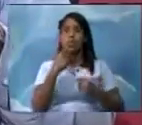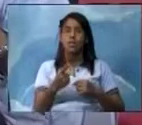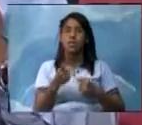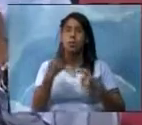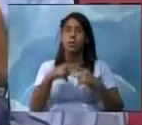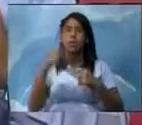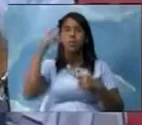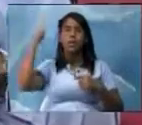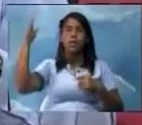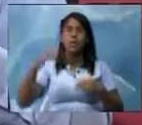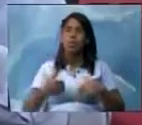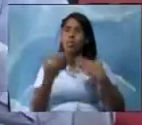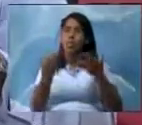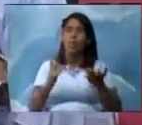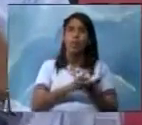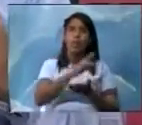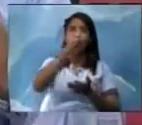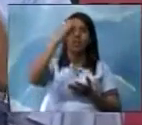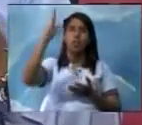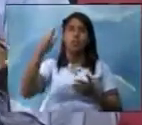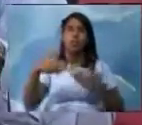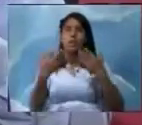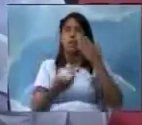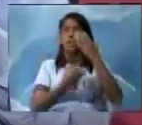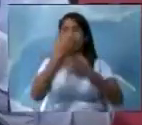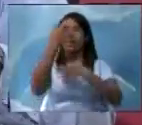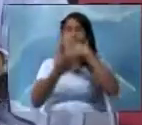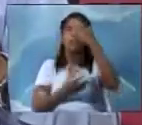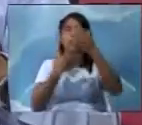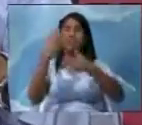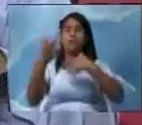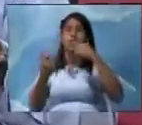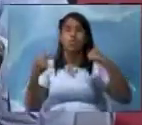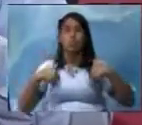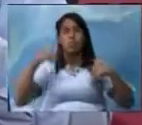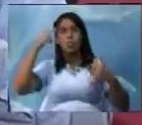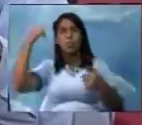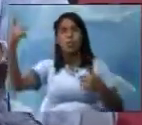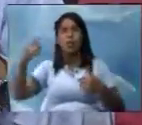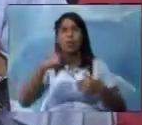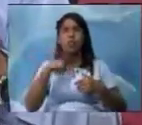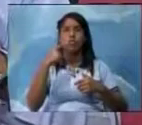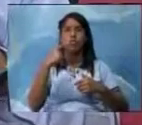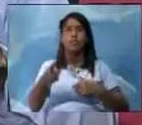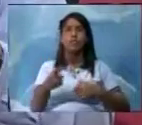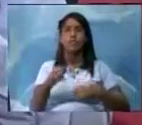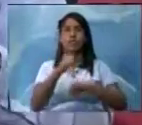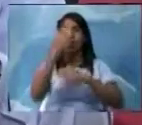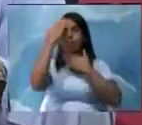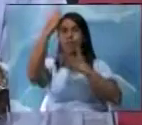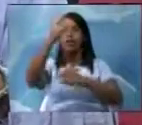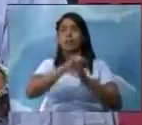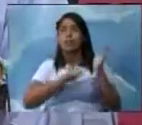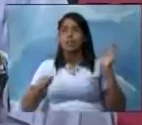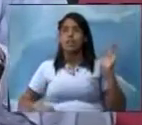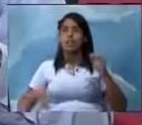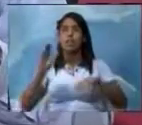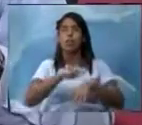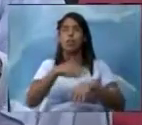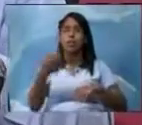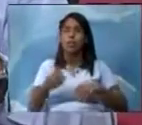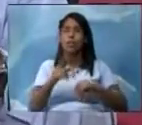imagino a Daniel dándole la gloria a Dios pegando el grito de guerra Yo me imagino a Daniel diciendo Gracias señor porque has